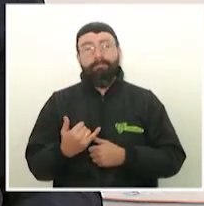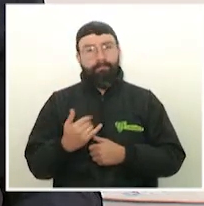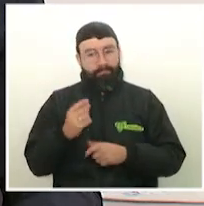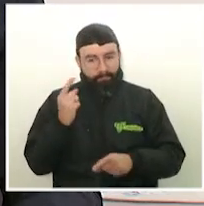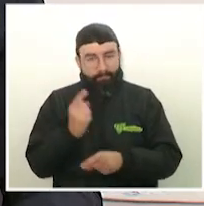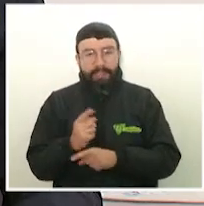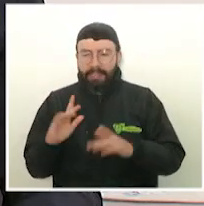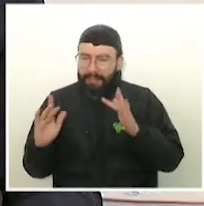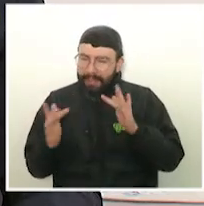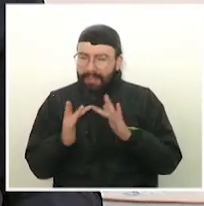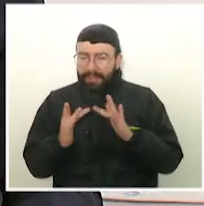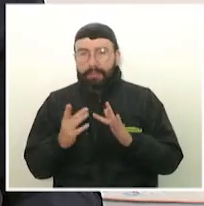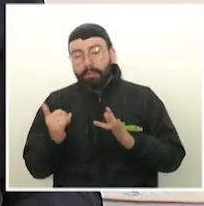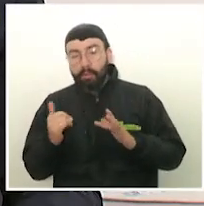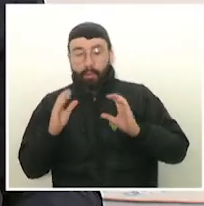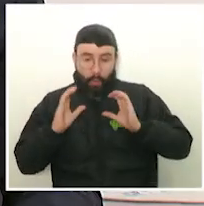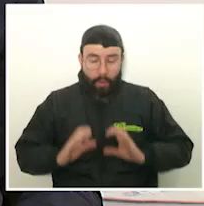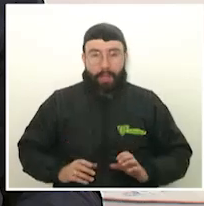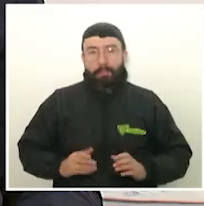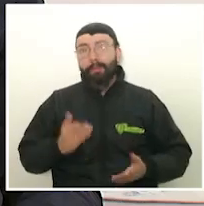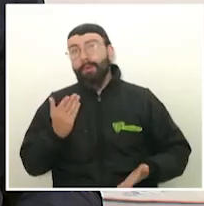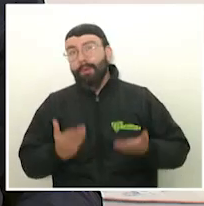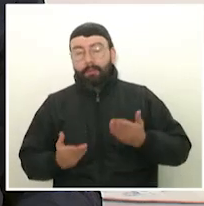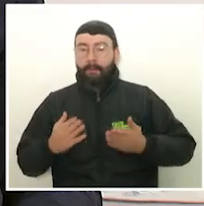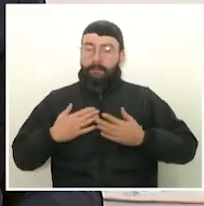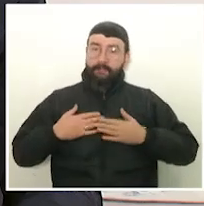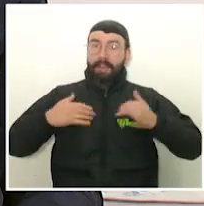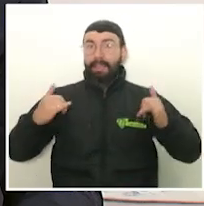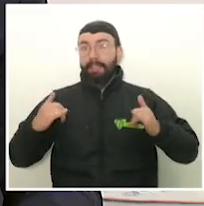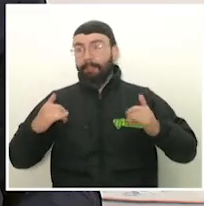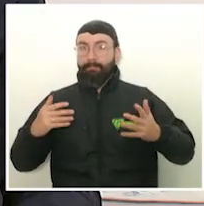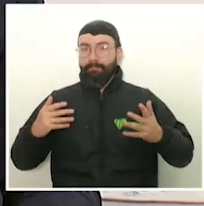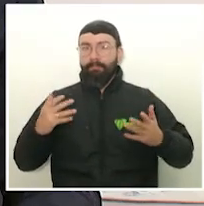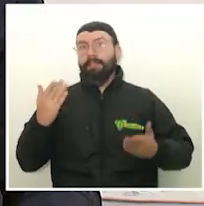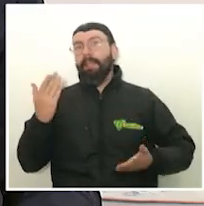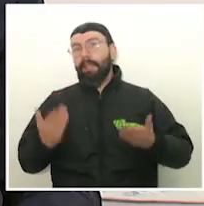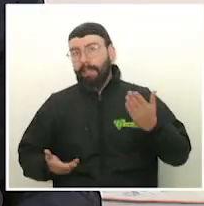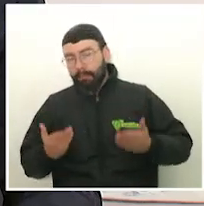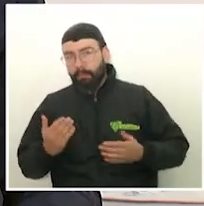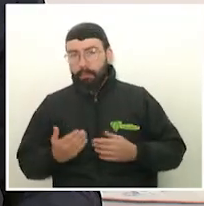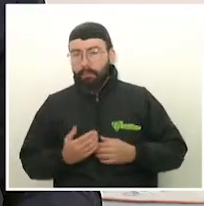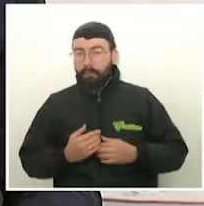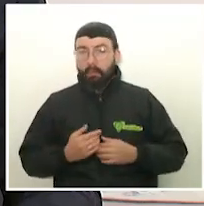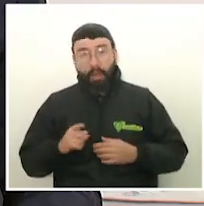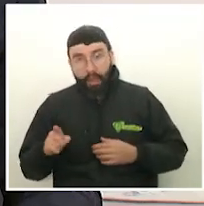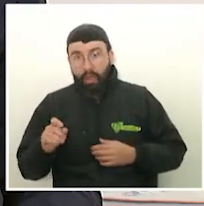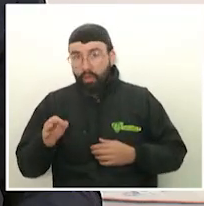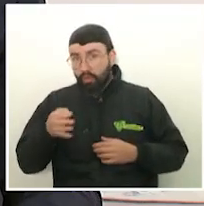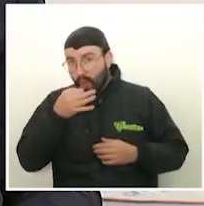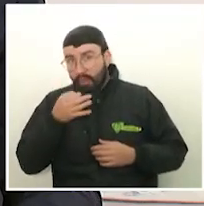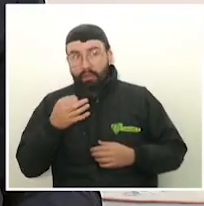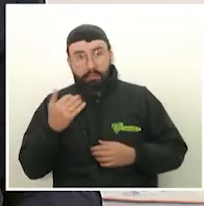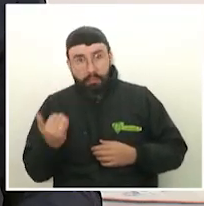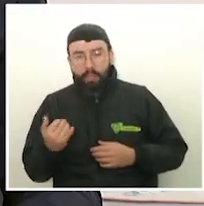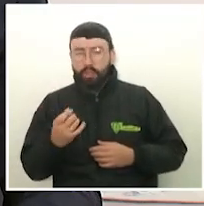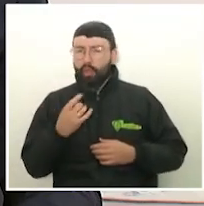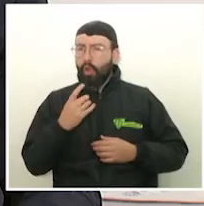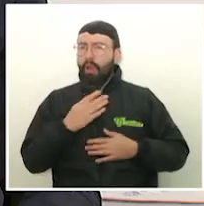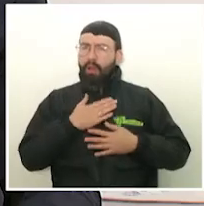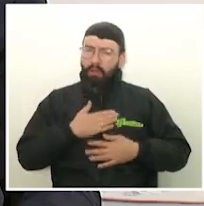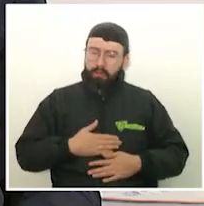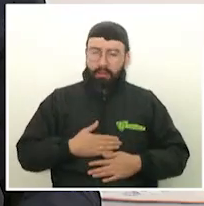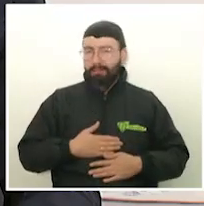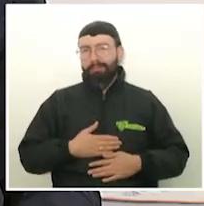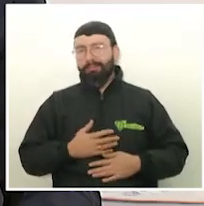relacionado con nuestros estados emocionales. Y no es un analgésico, no es un medicamento. Es a